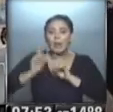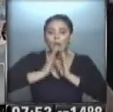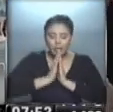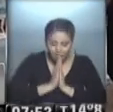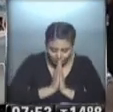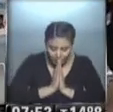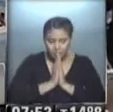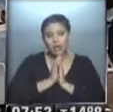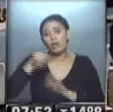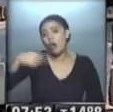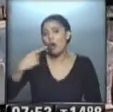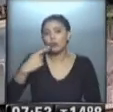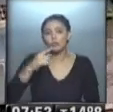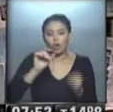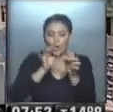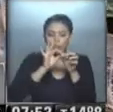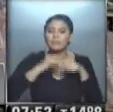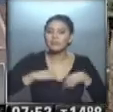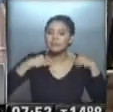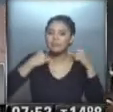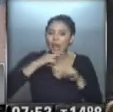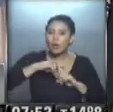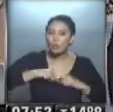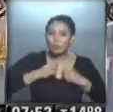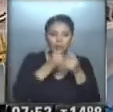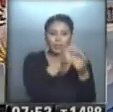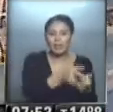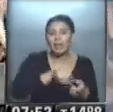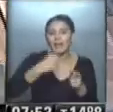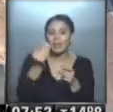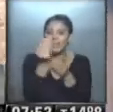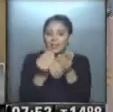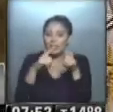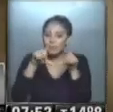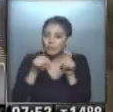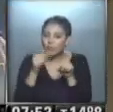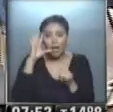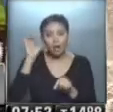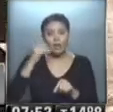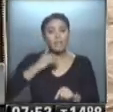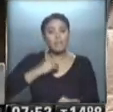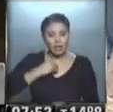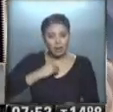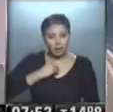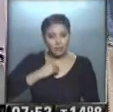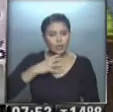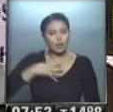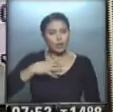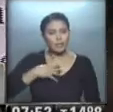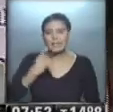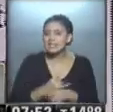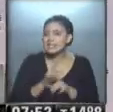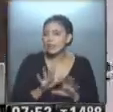rezan, algunos dejan rosarios de mano y por supuesto todo tipo de estampitas. Recordemos que la fe y la esperanza siempre